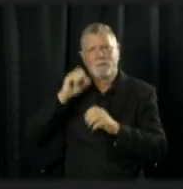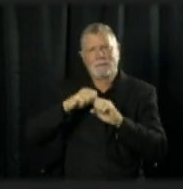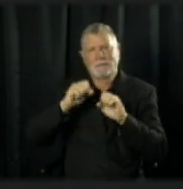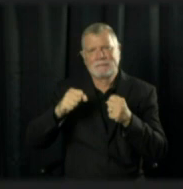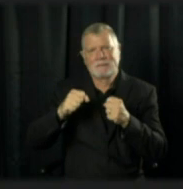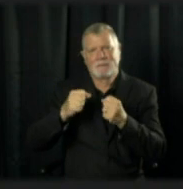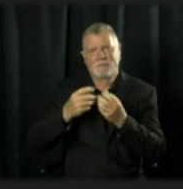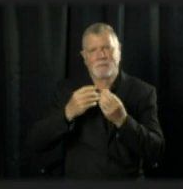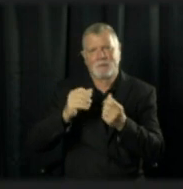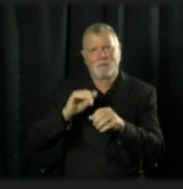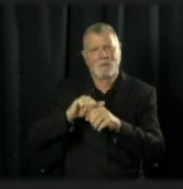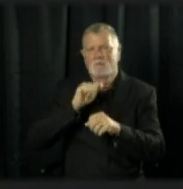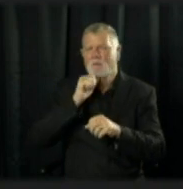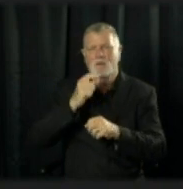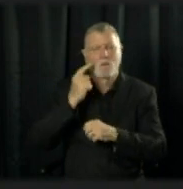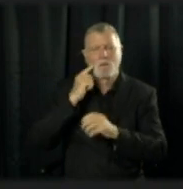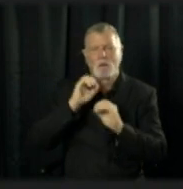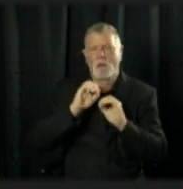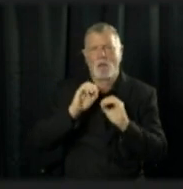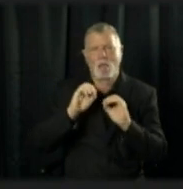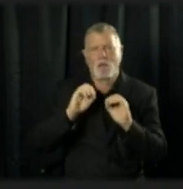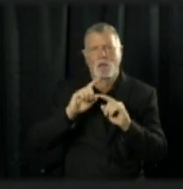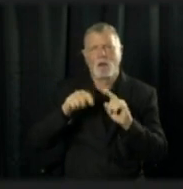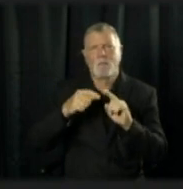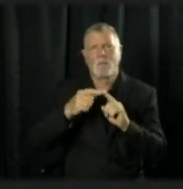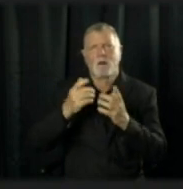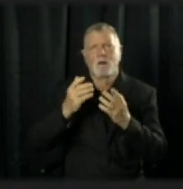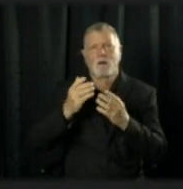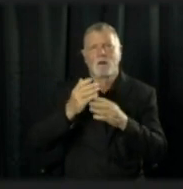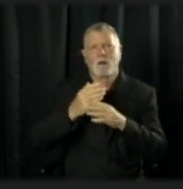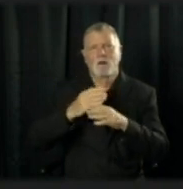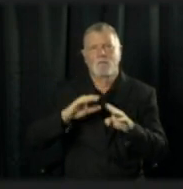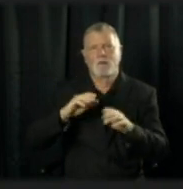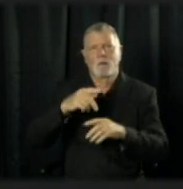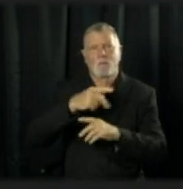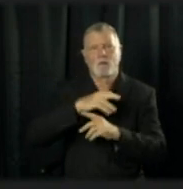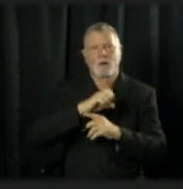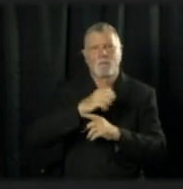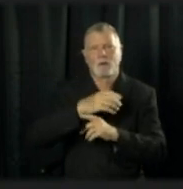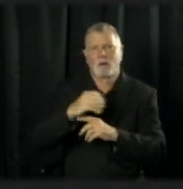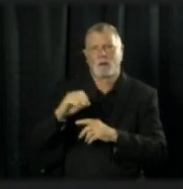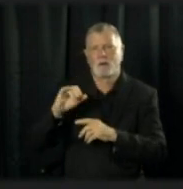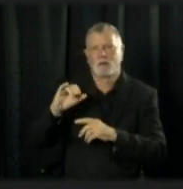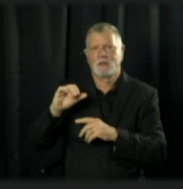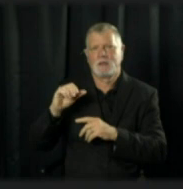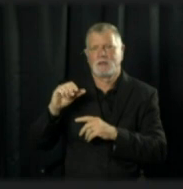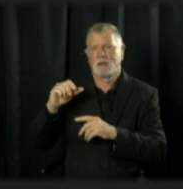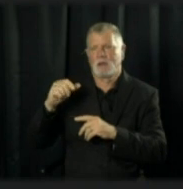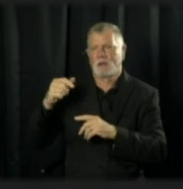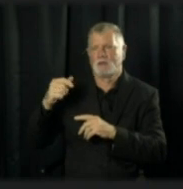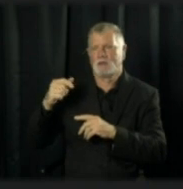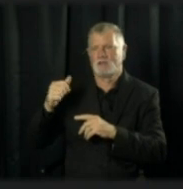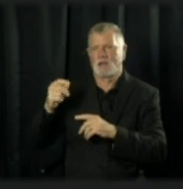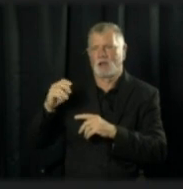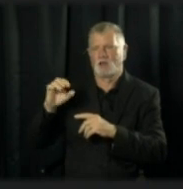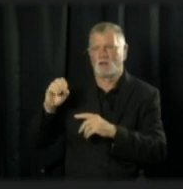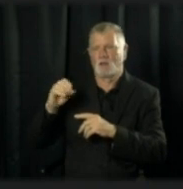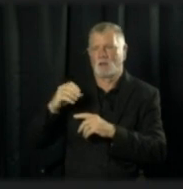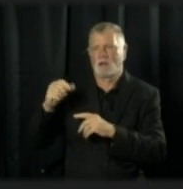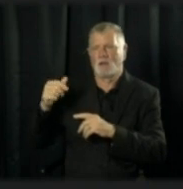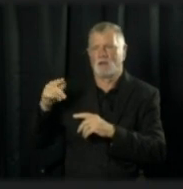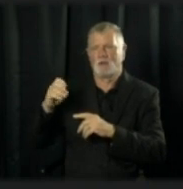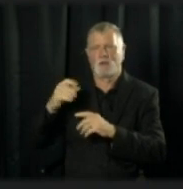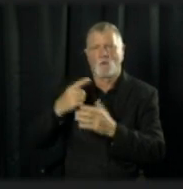no tiene un plan de remediación y no se ha escuchado nada sobre los planes para dividir la energía eléctrica entre Genco y